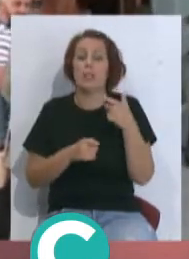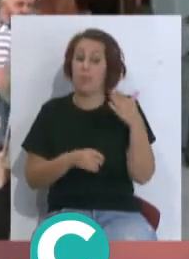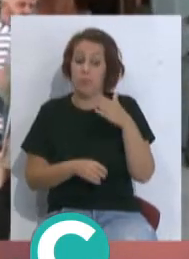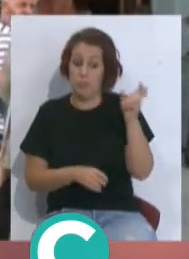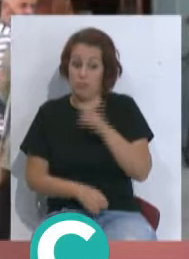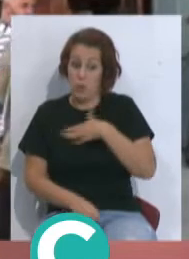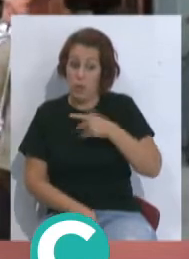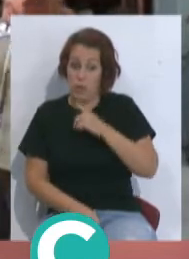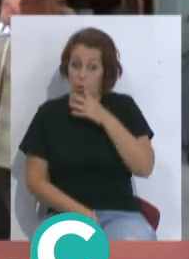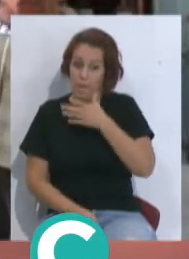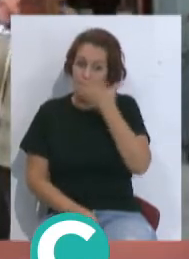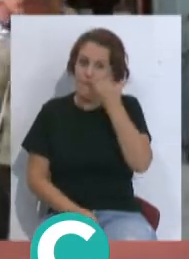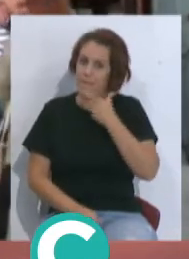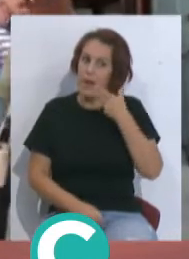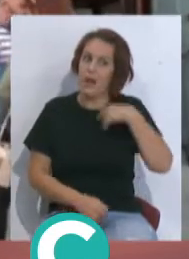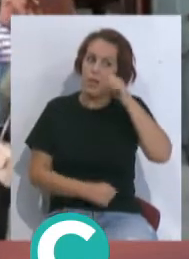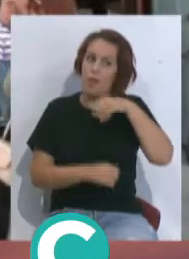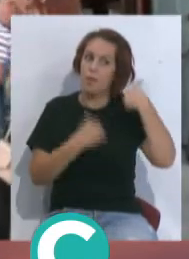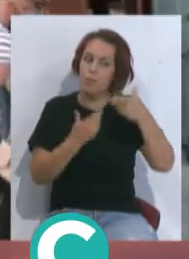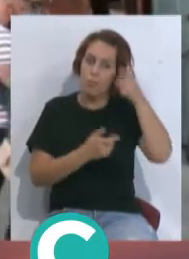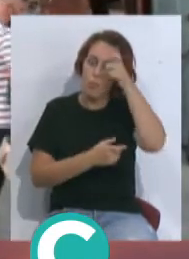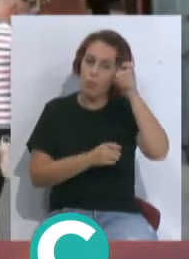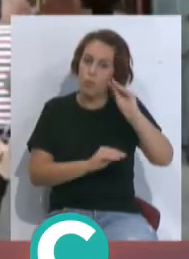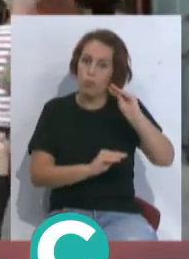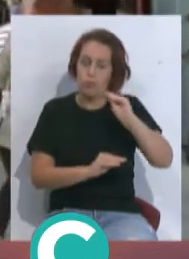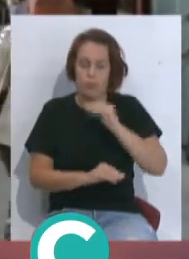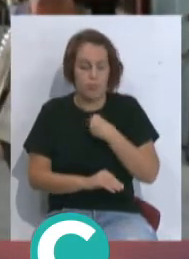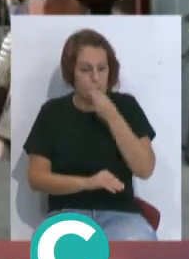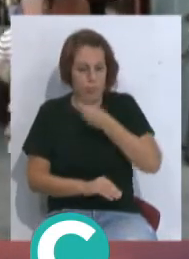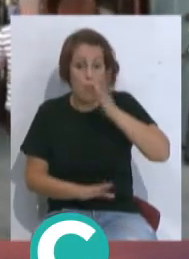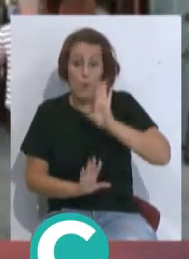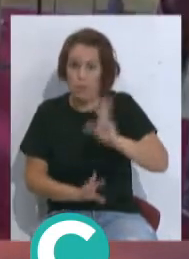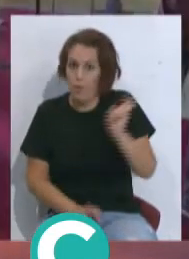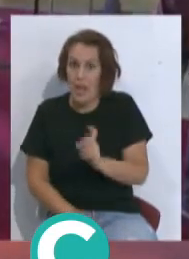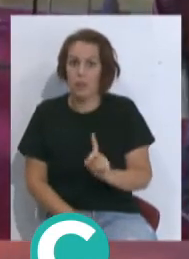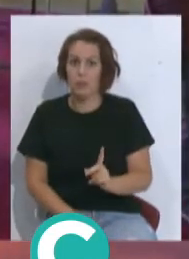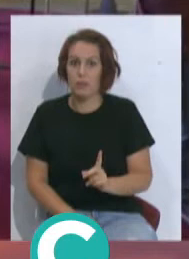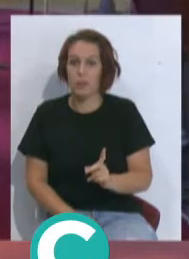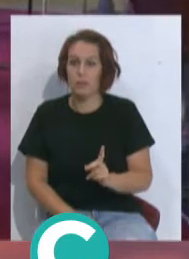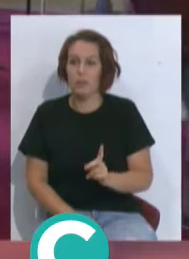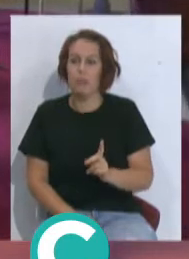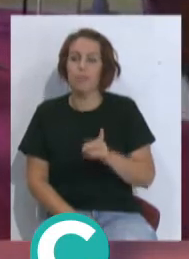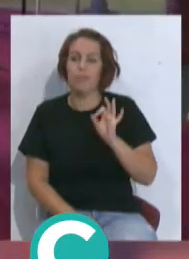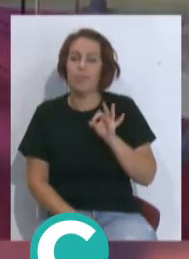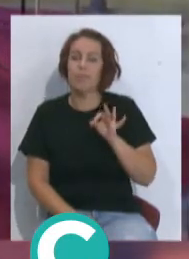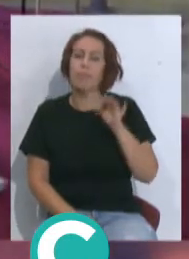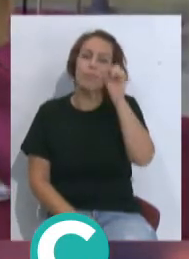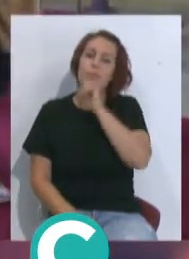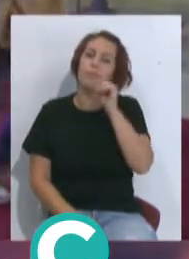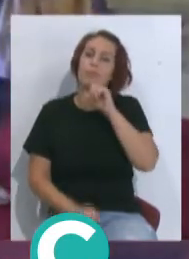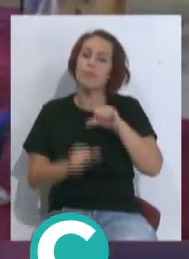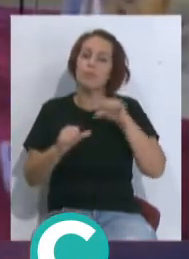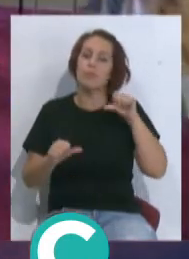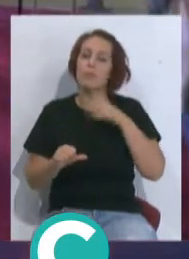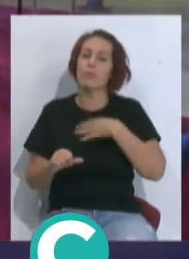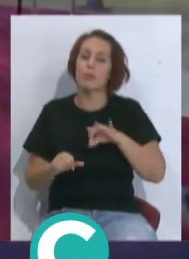dos pasos dobles para su pueblo, me parece una opción magnífica, pero que no venga. Claro, lo que pasa es que es verdad que hay repertorios que lo